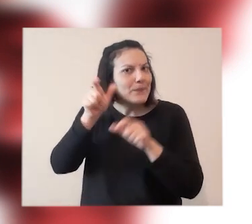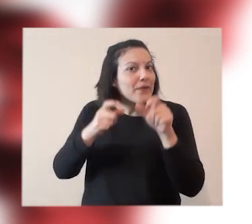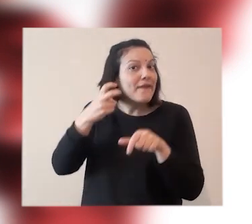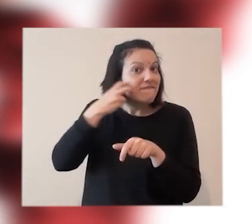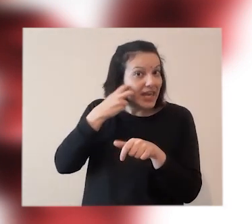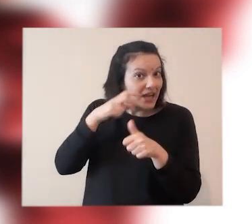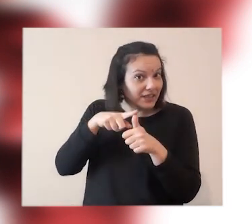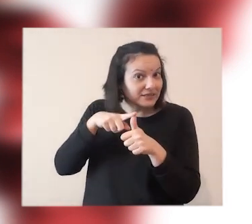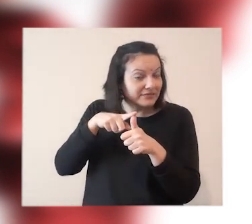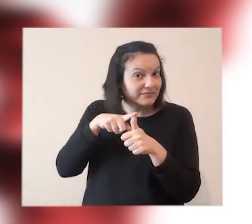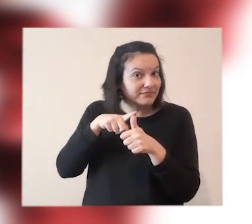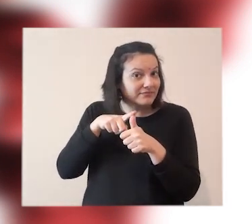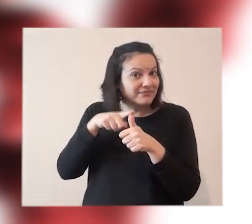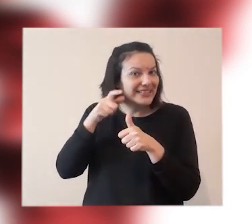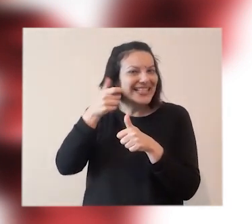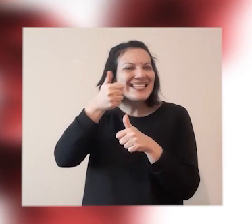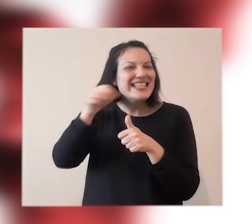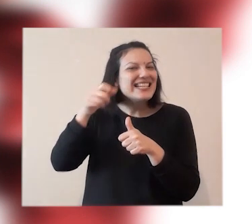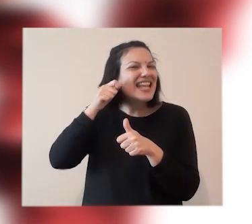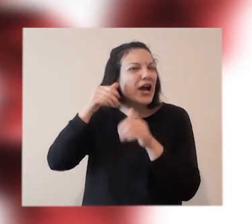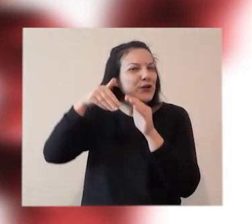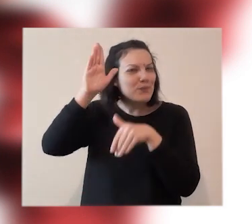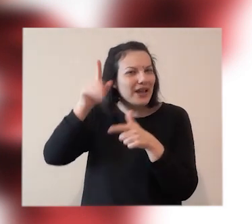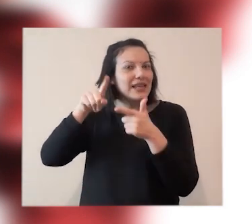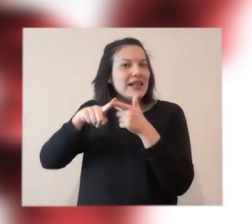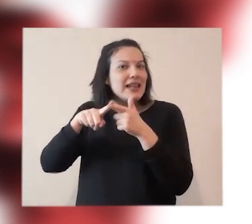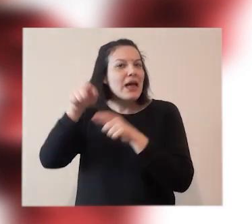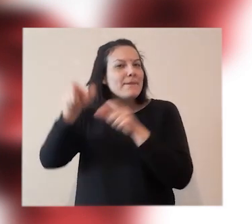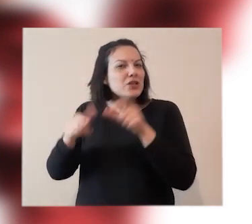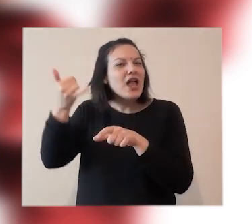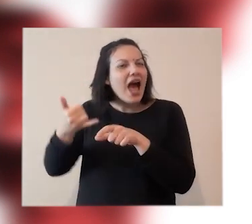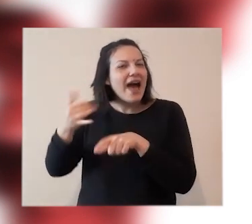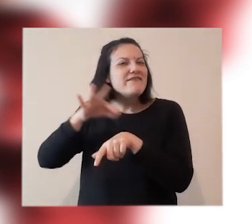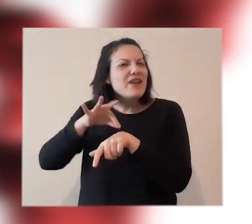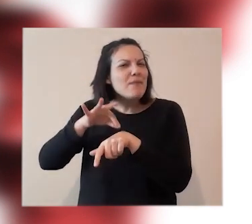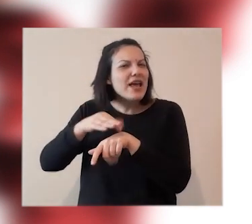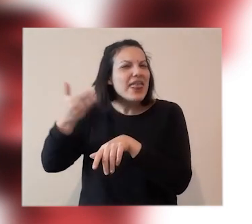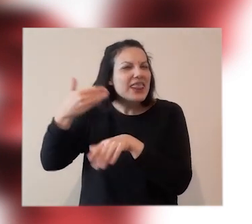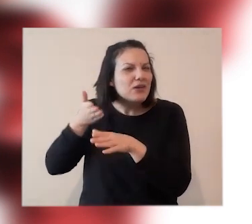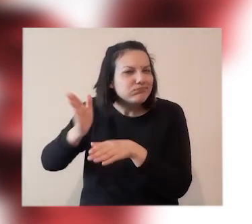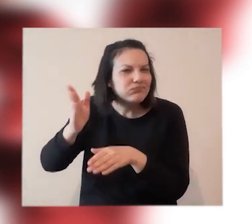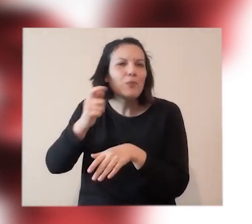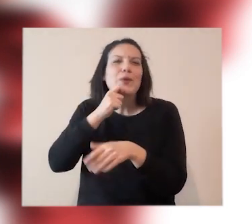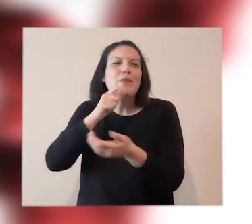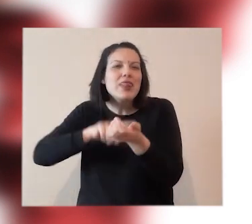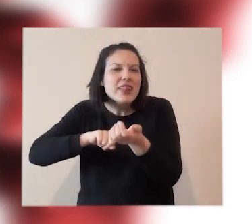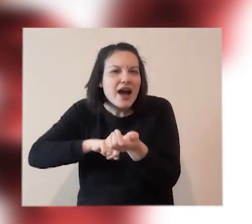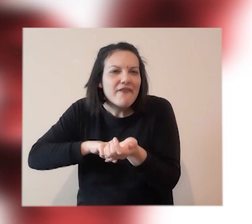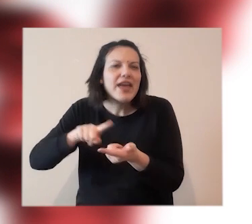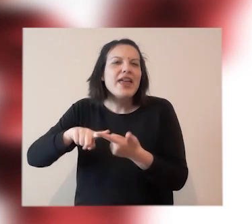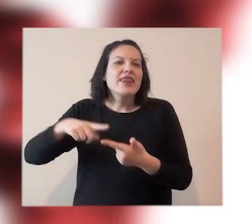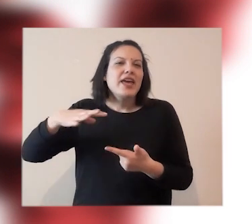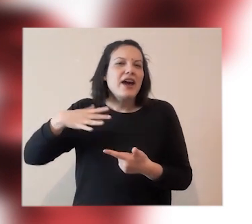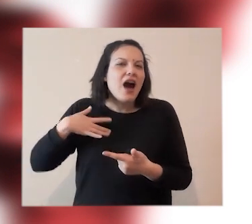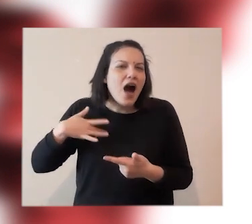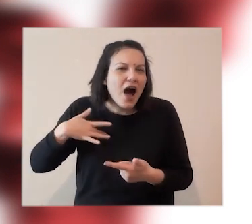mayores, digamos de 60 años, y personas que presentan enfermedades crónicas, como pueden ser diabetes, enfermedades